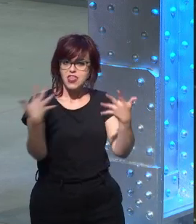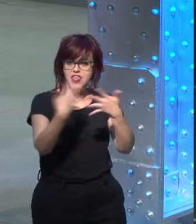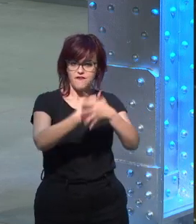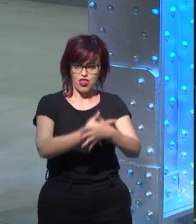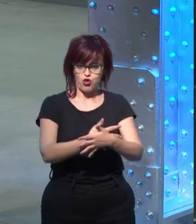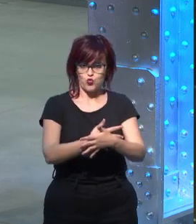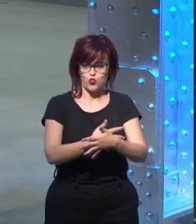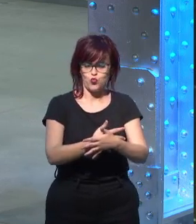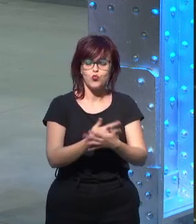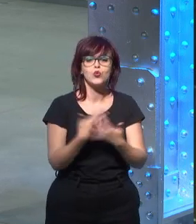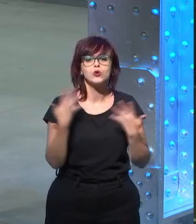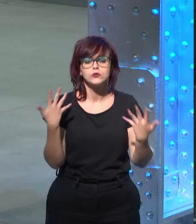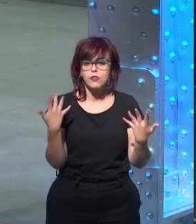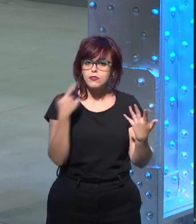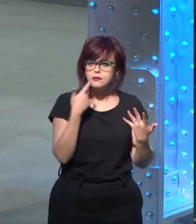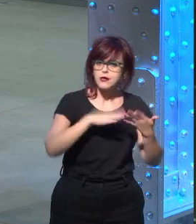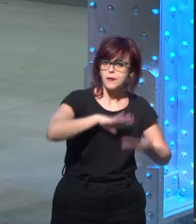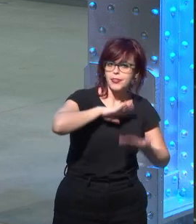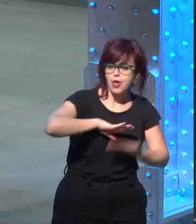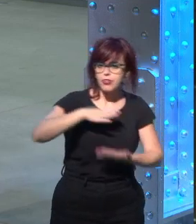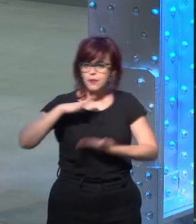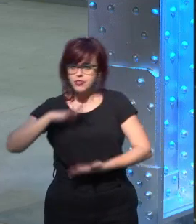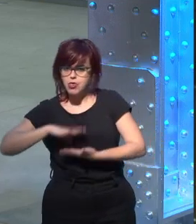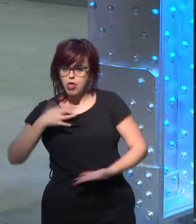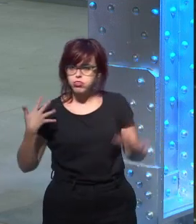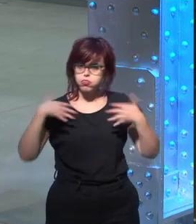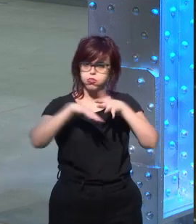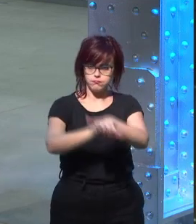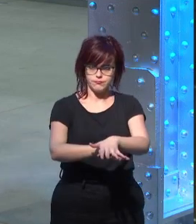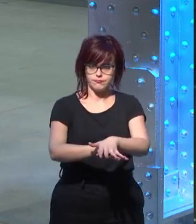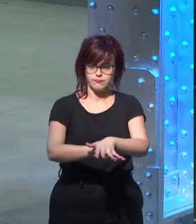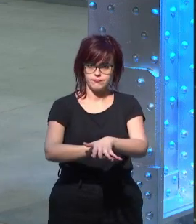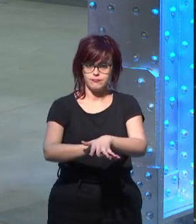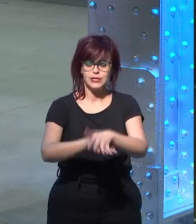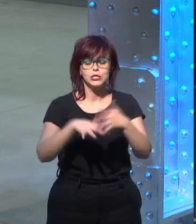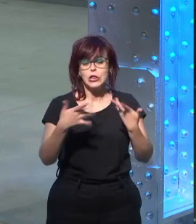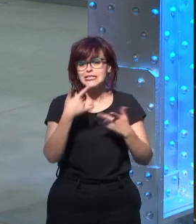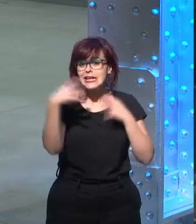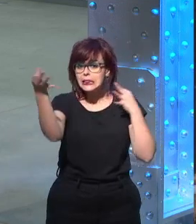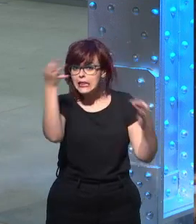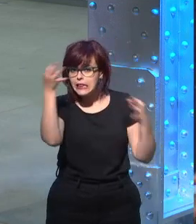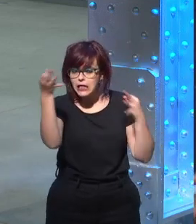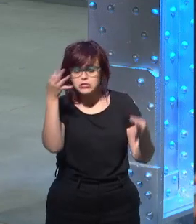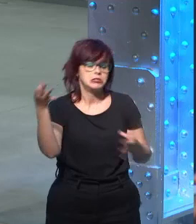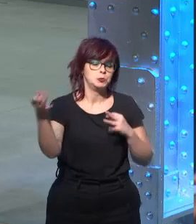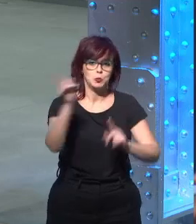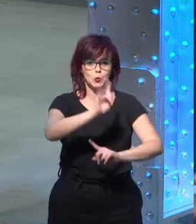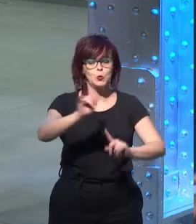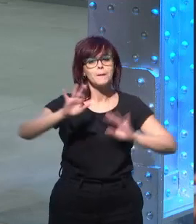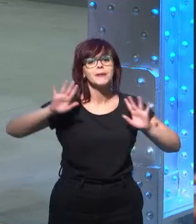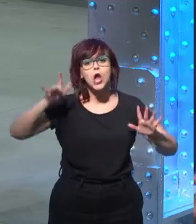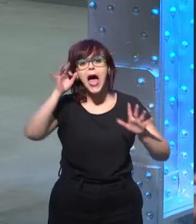decir, con una doble capacidad de competencia. No entro en detalles,